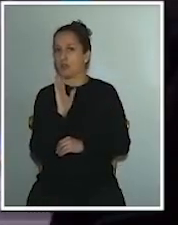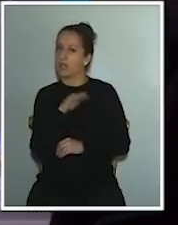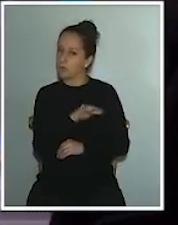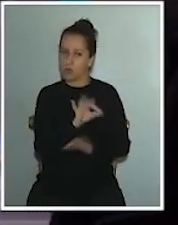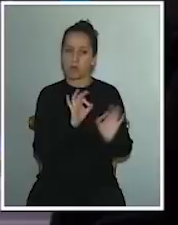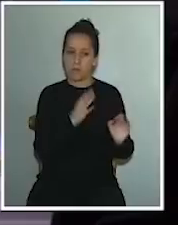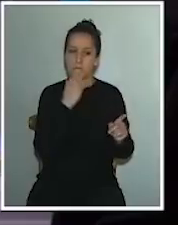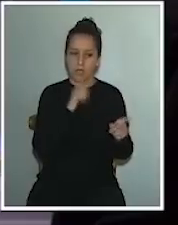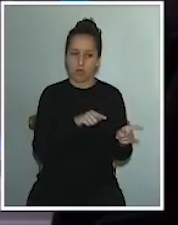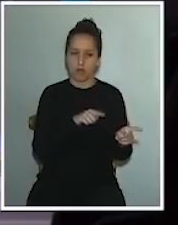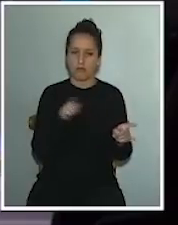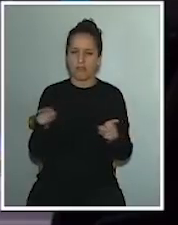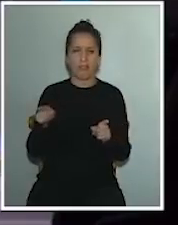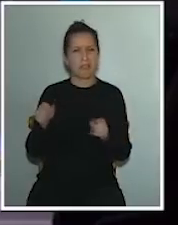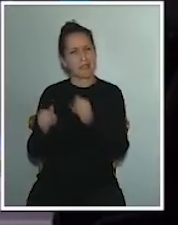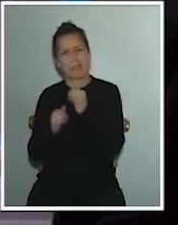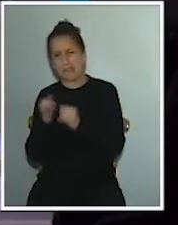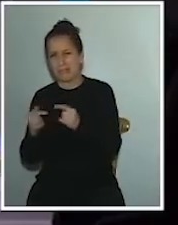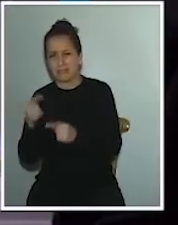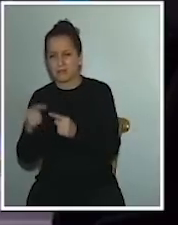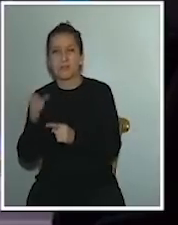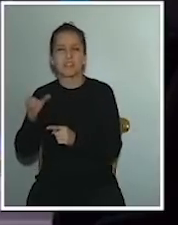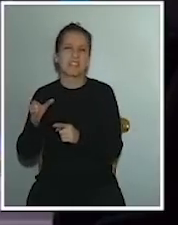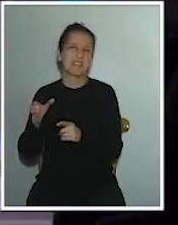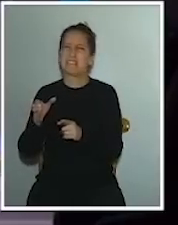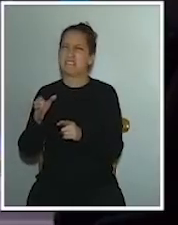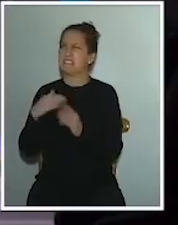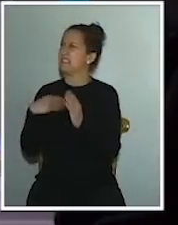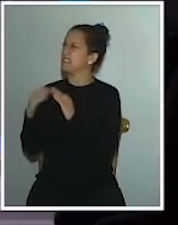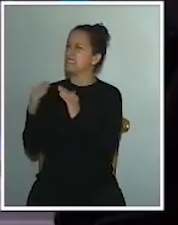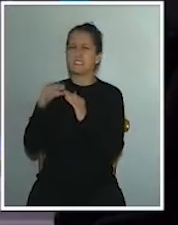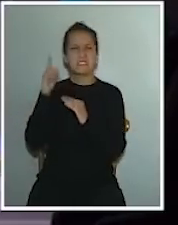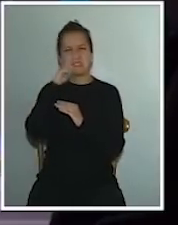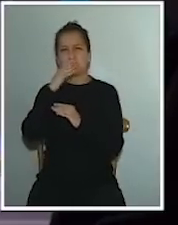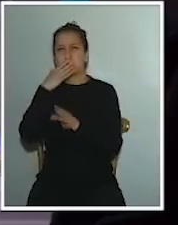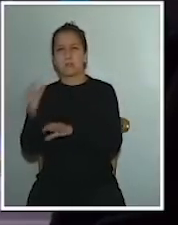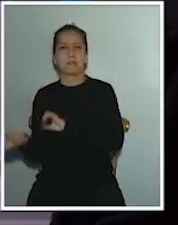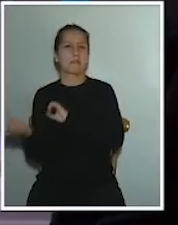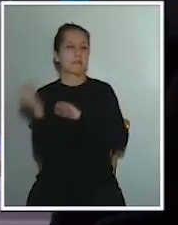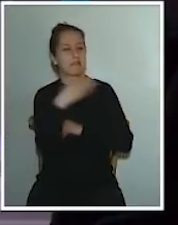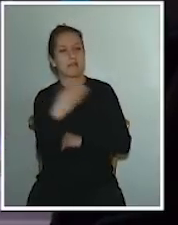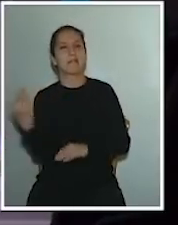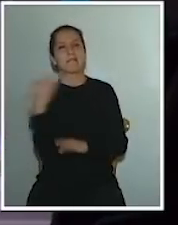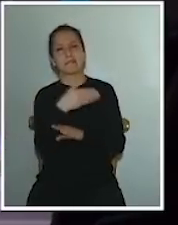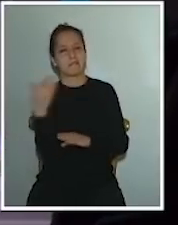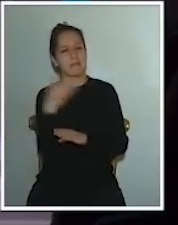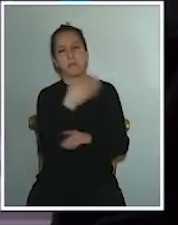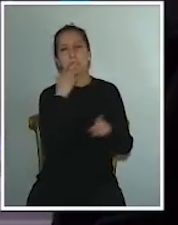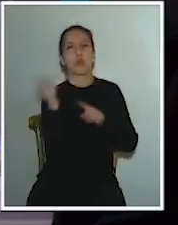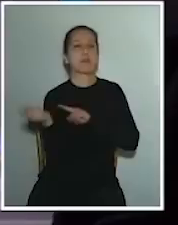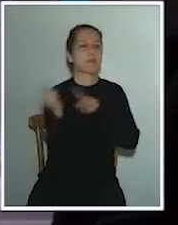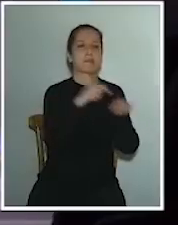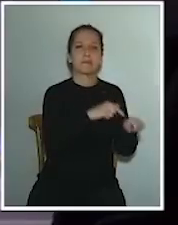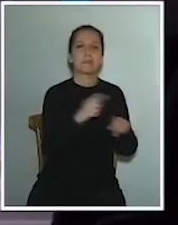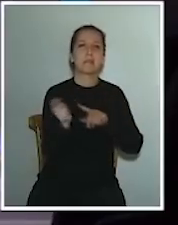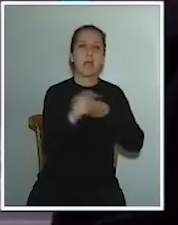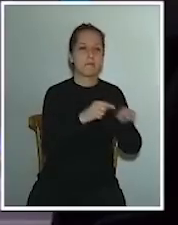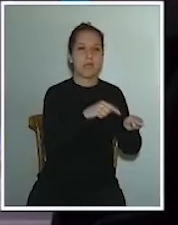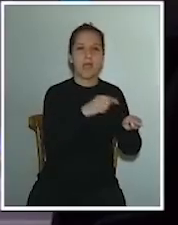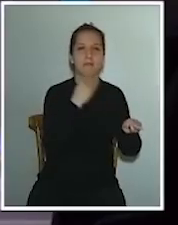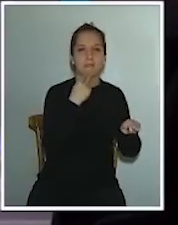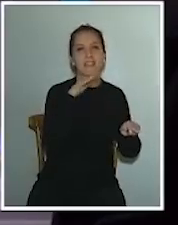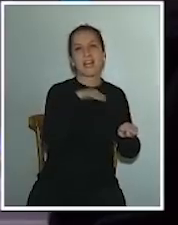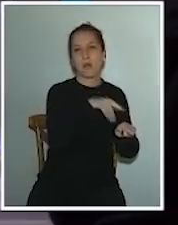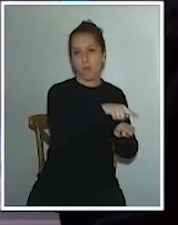claramente hace que se produzca una migración porque yo aquí tengo mejores condiciones que alguien en una zona rural